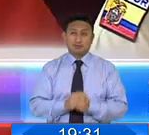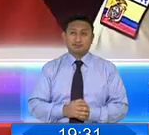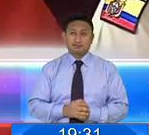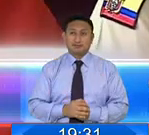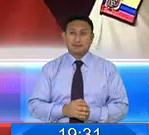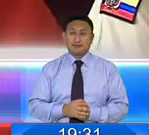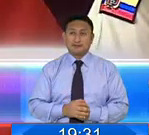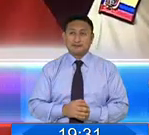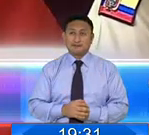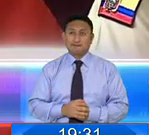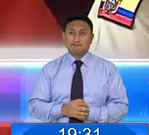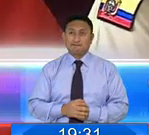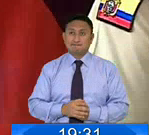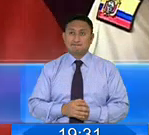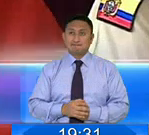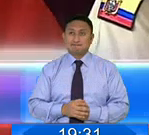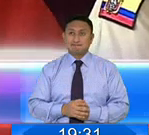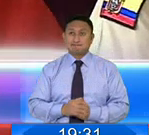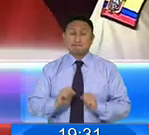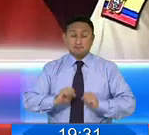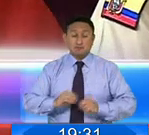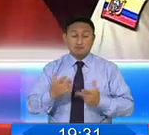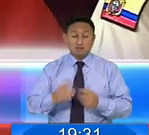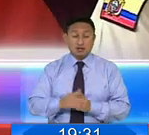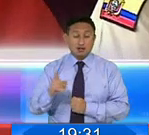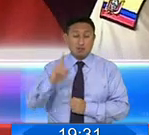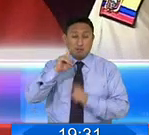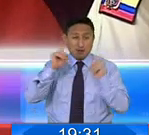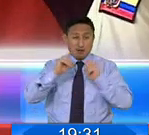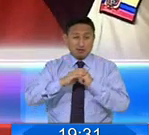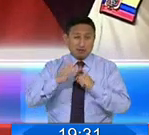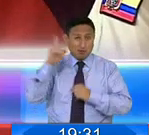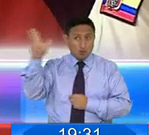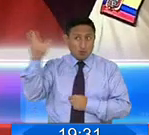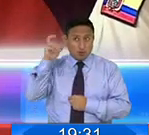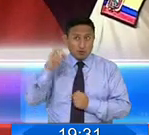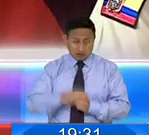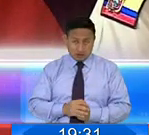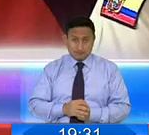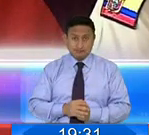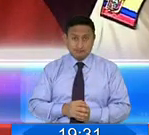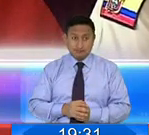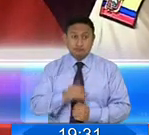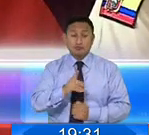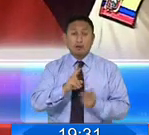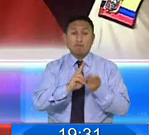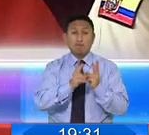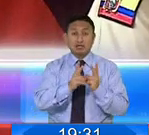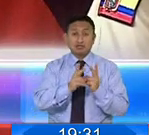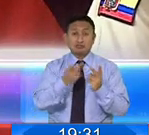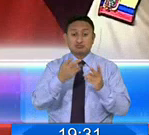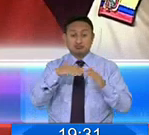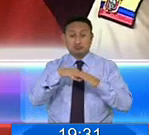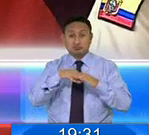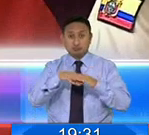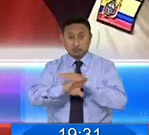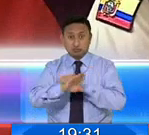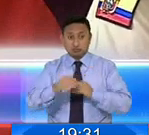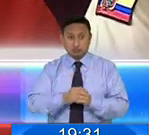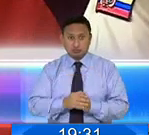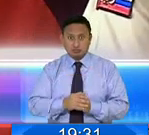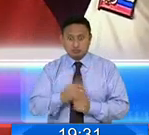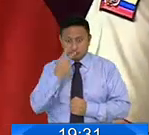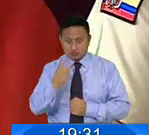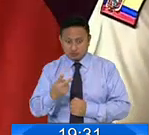se escucha estos gritos, uno de los vecinos ingresa y